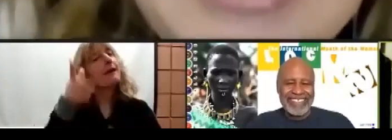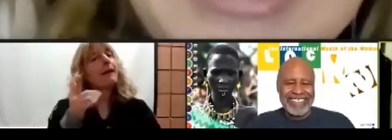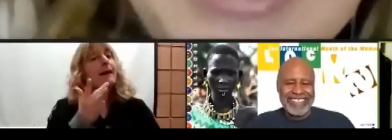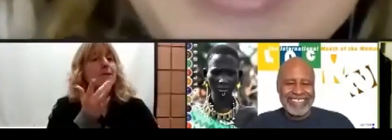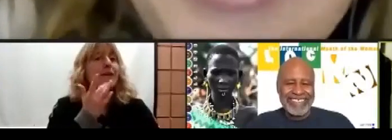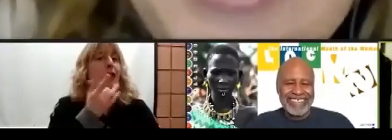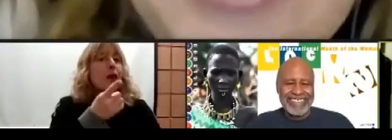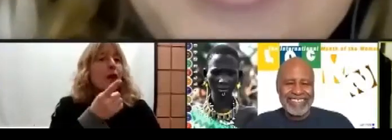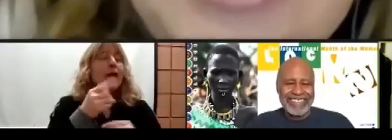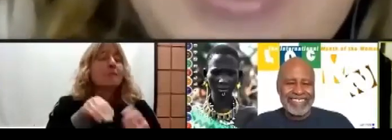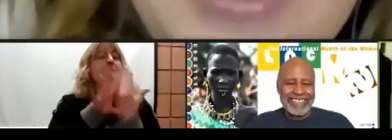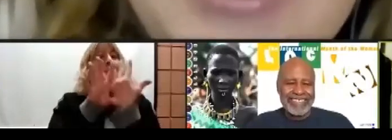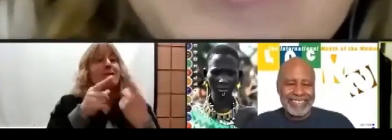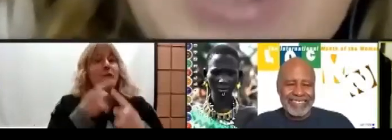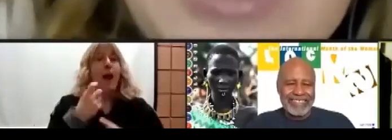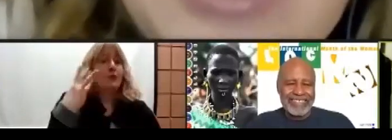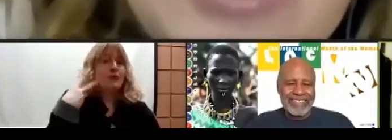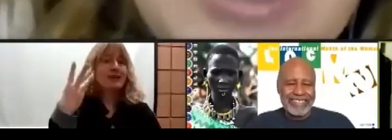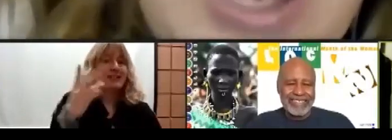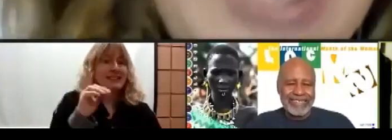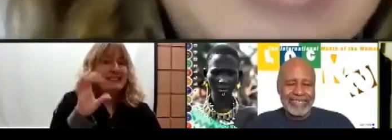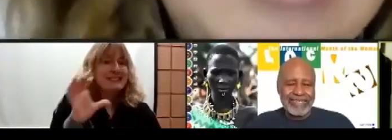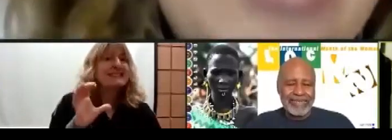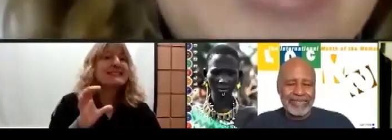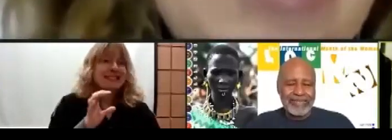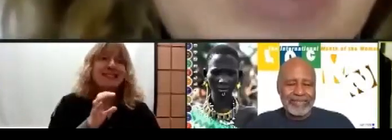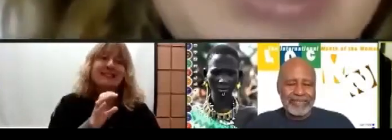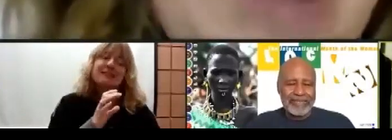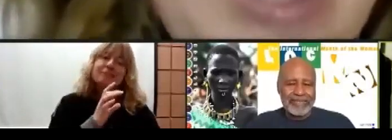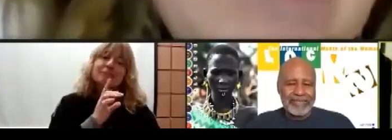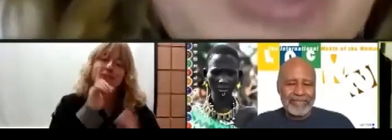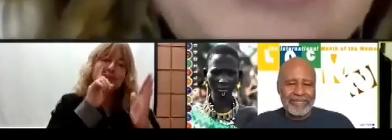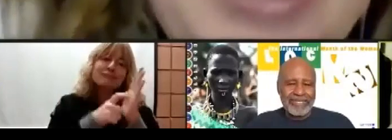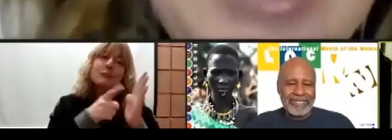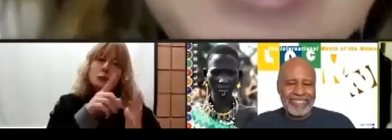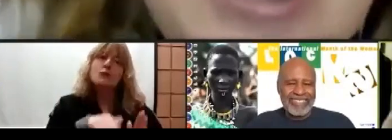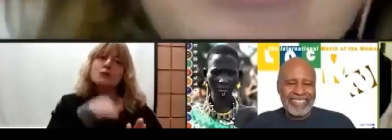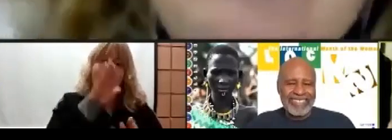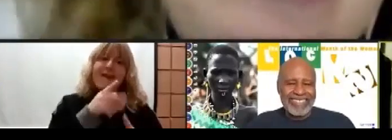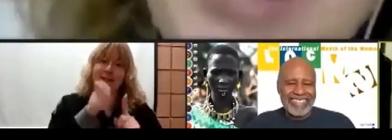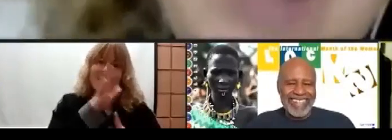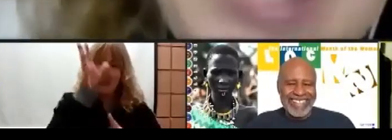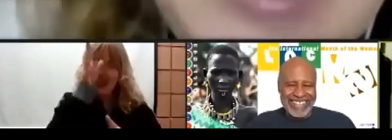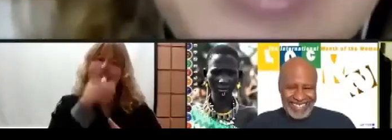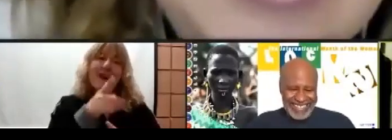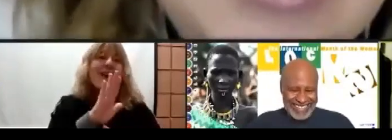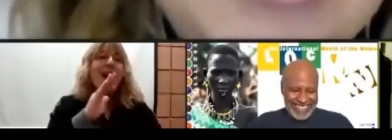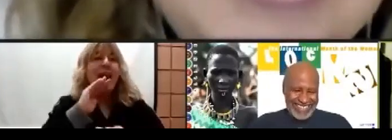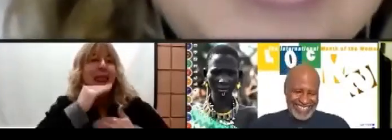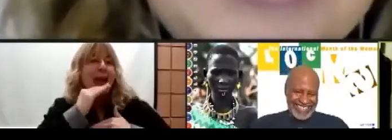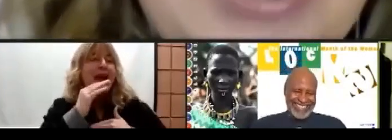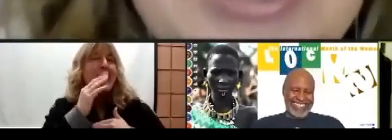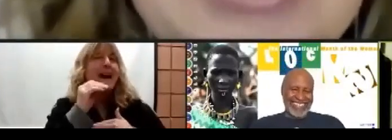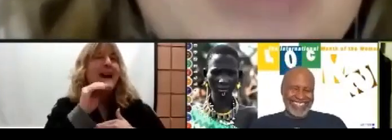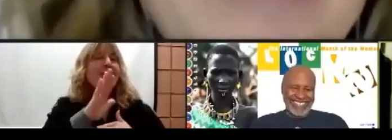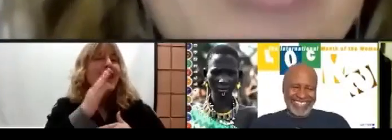desde la animada navidad pasada así que me muchísimas gracias amor y te agradezco que estás